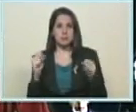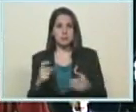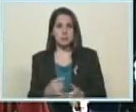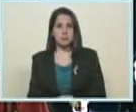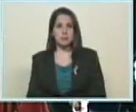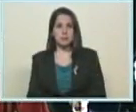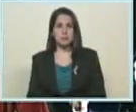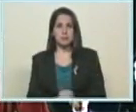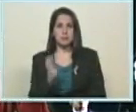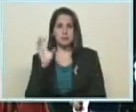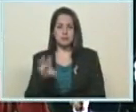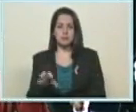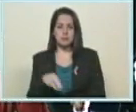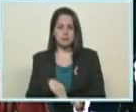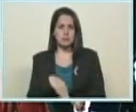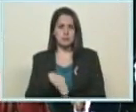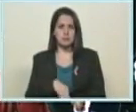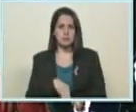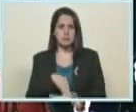en el estado Miranda,